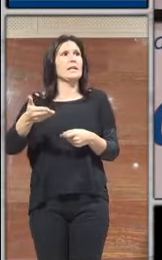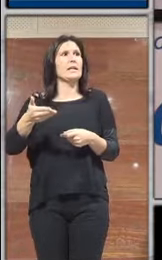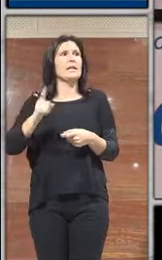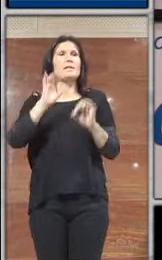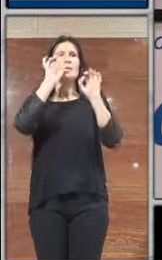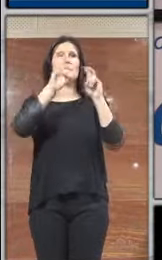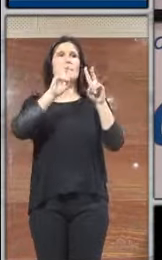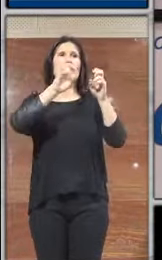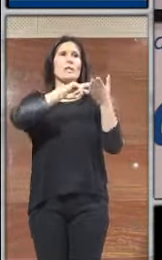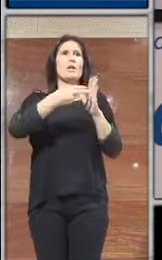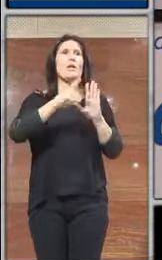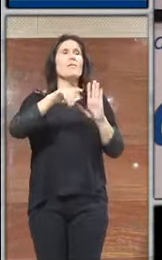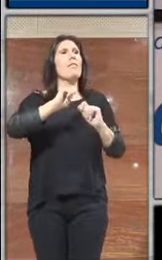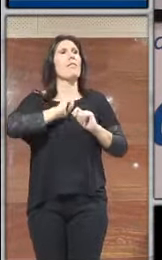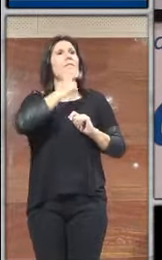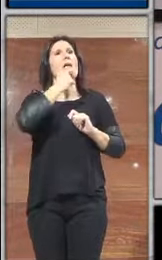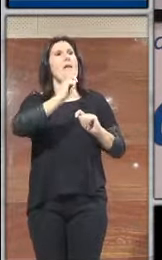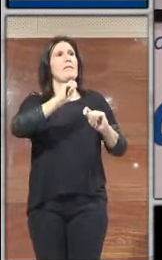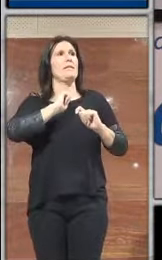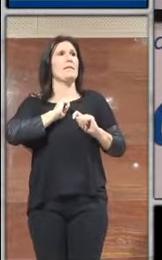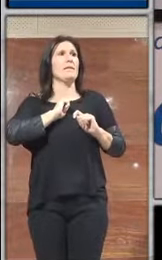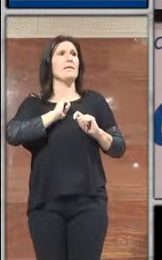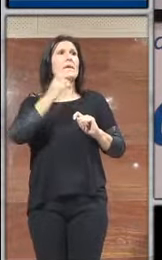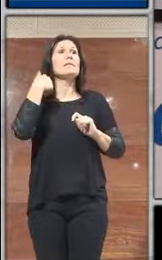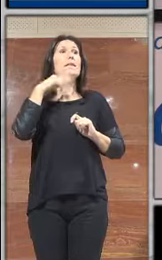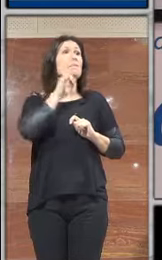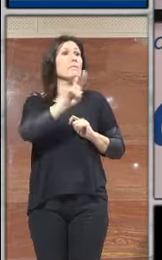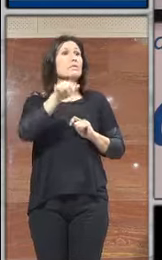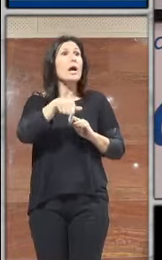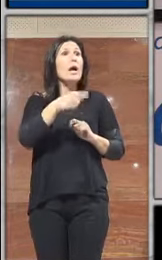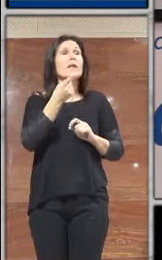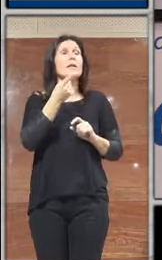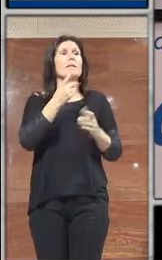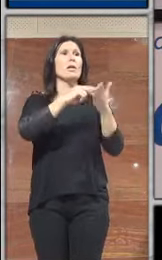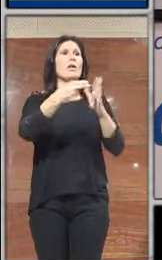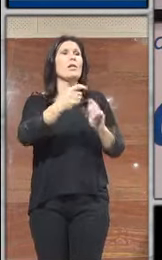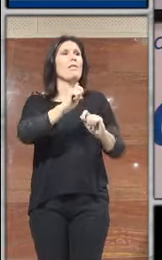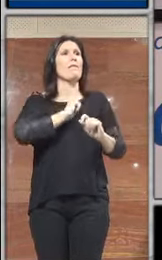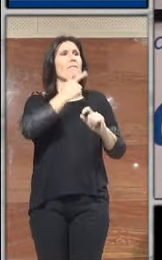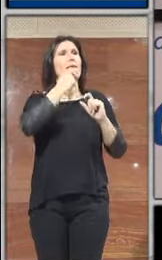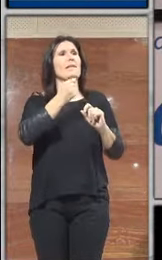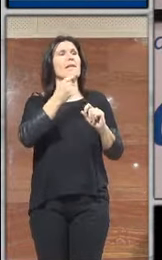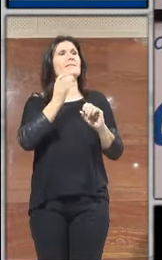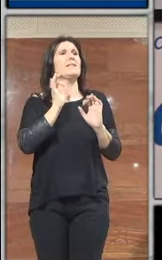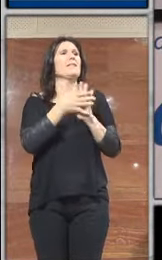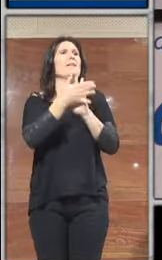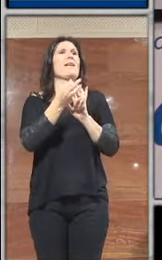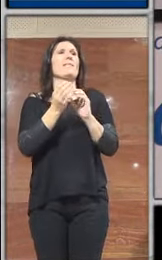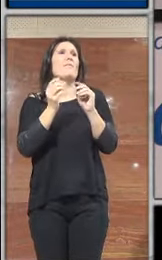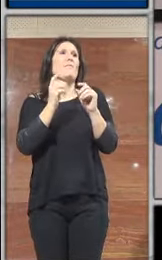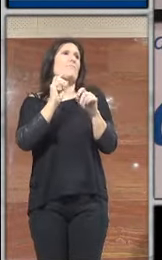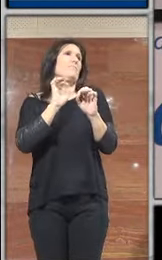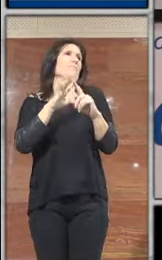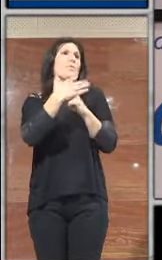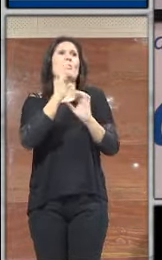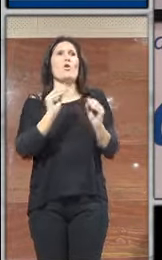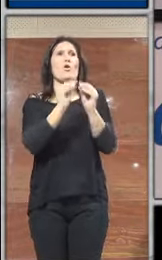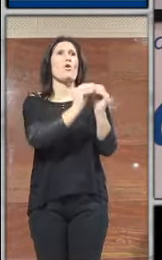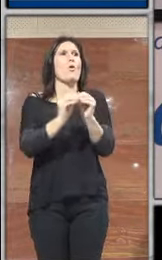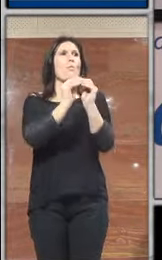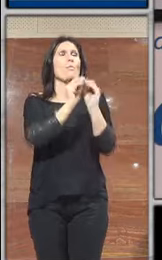tecnología sea un facilitador y aquí hemos visto que la tecnología es ese facilitador ese punto de encuentro para las personas con parálisis